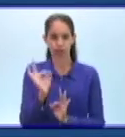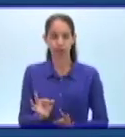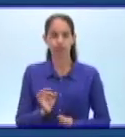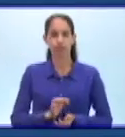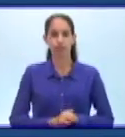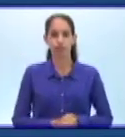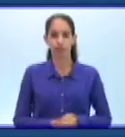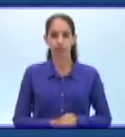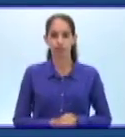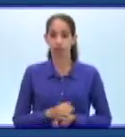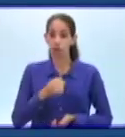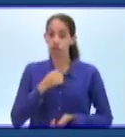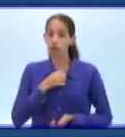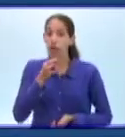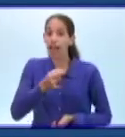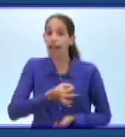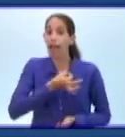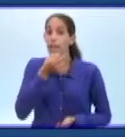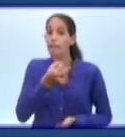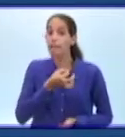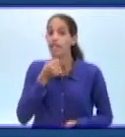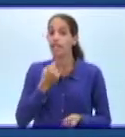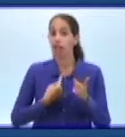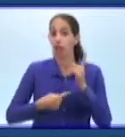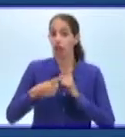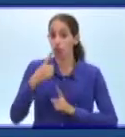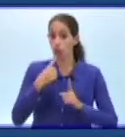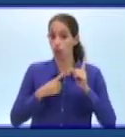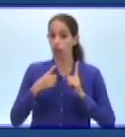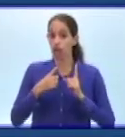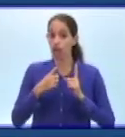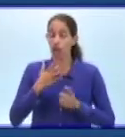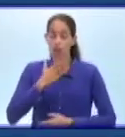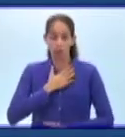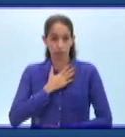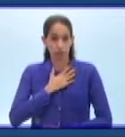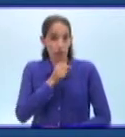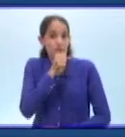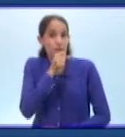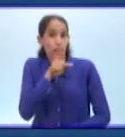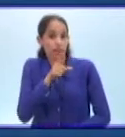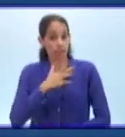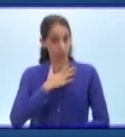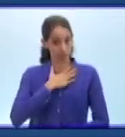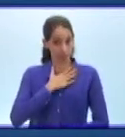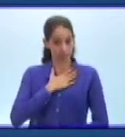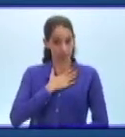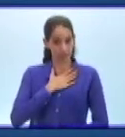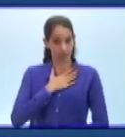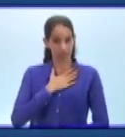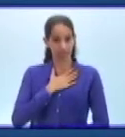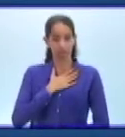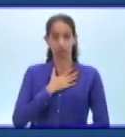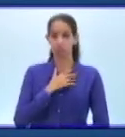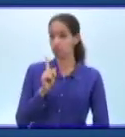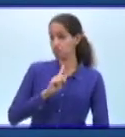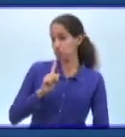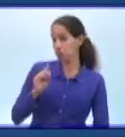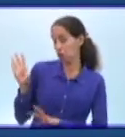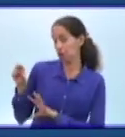una determinación, eso es un criterio mío. Eso yo no se lo pedí prestado a